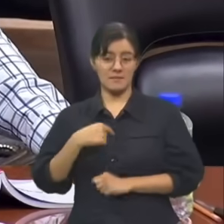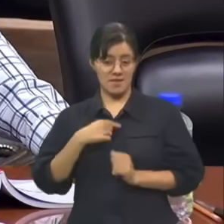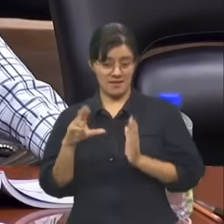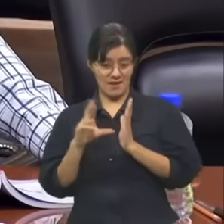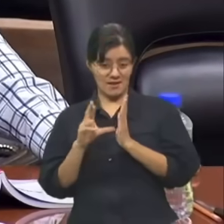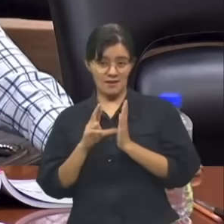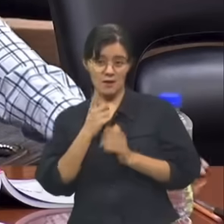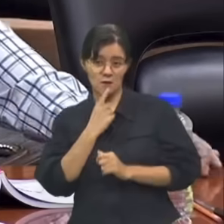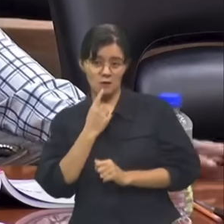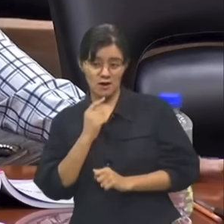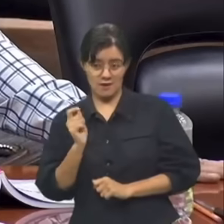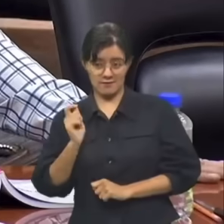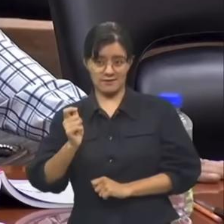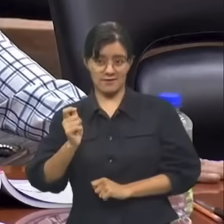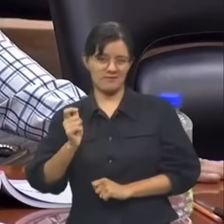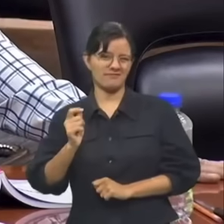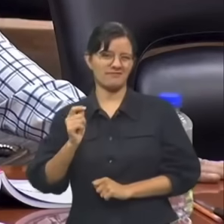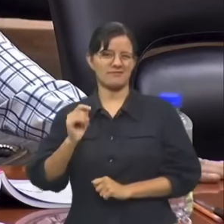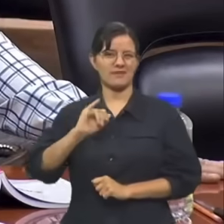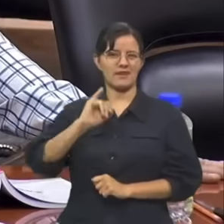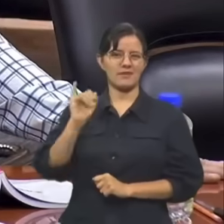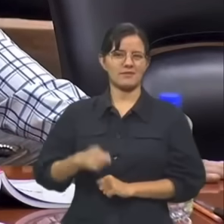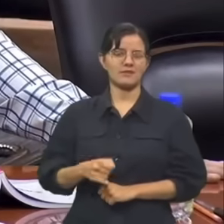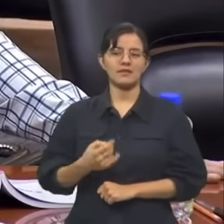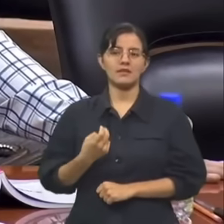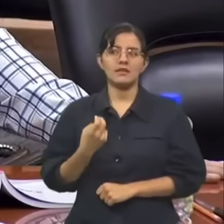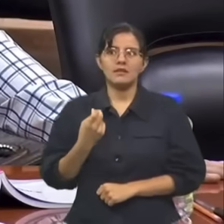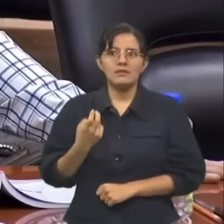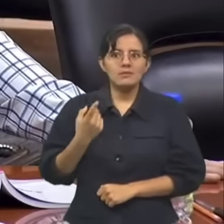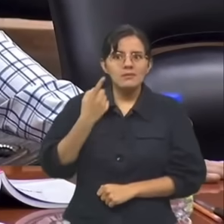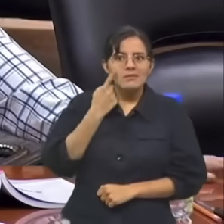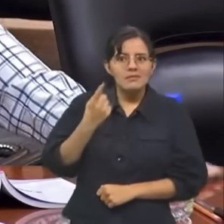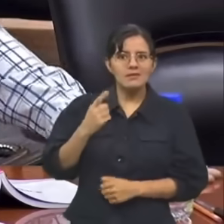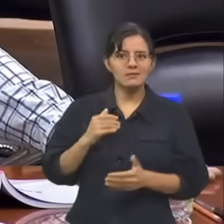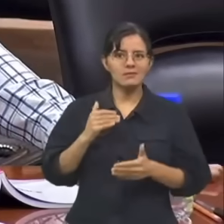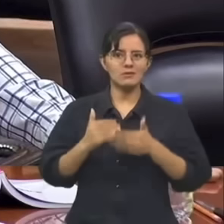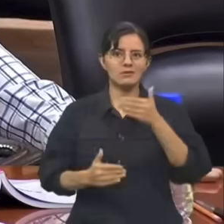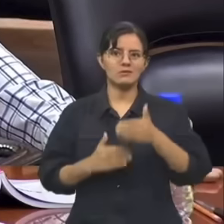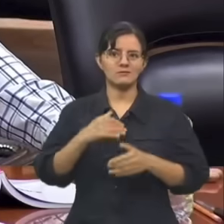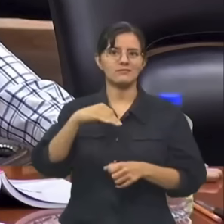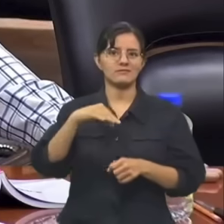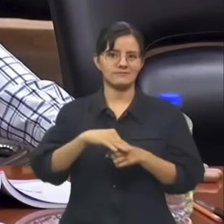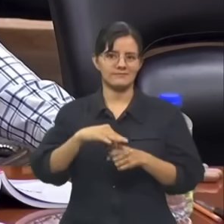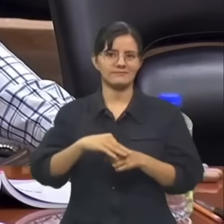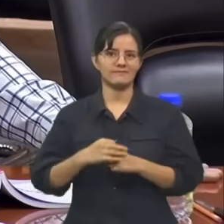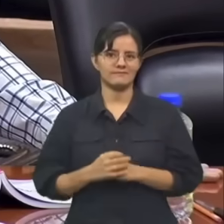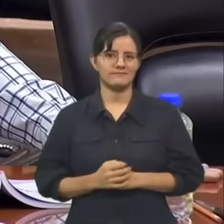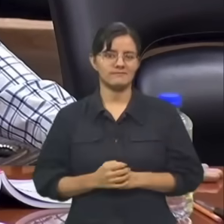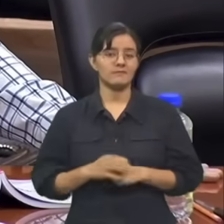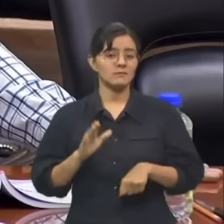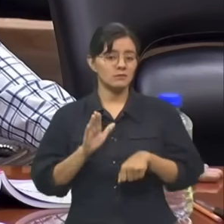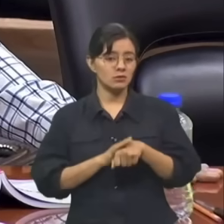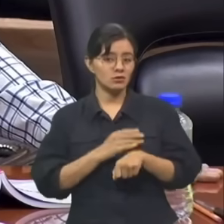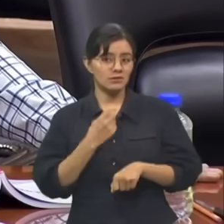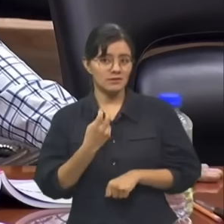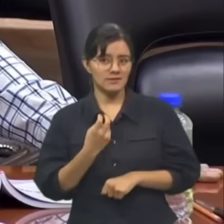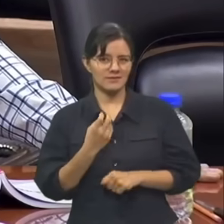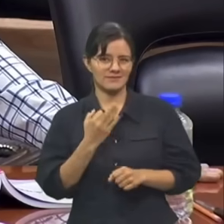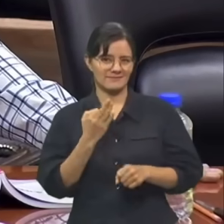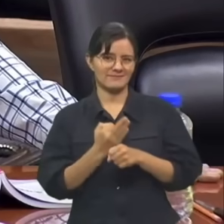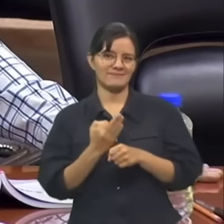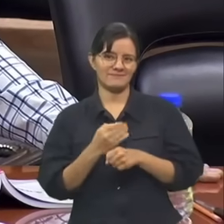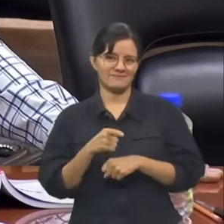roja y eso fue lo que vivimos en este proceso y por eso a pesar del resultado electoral que